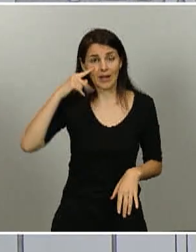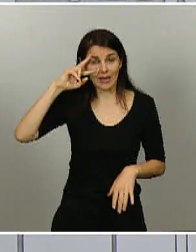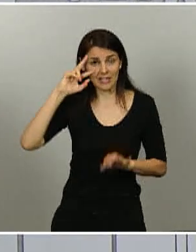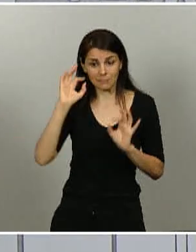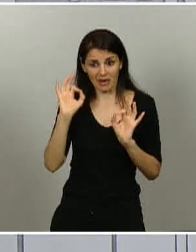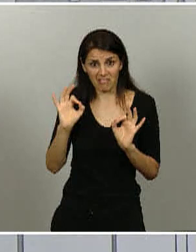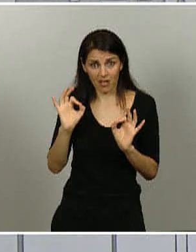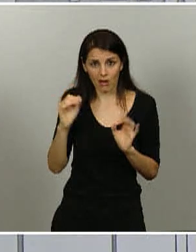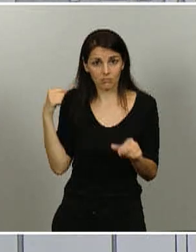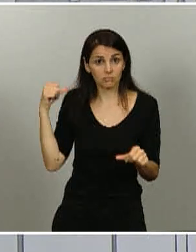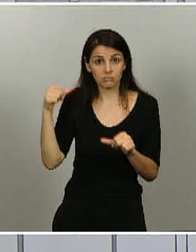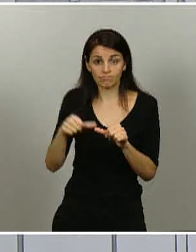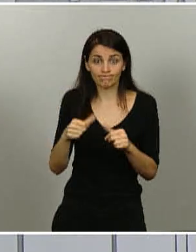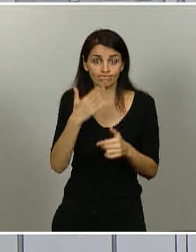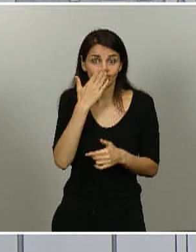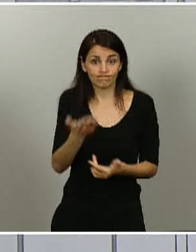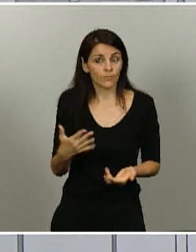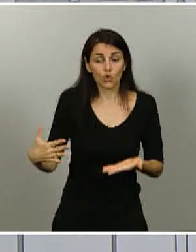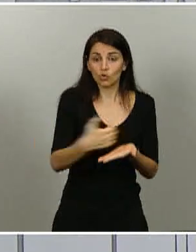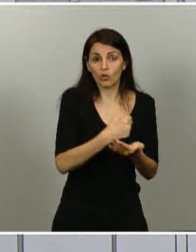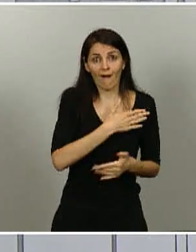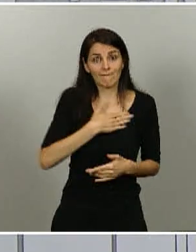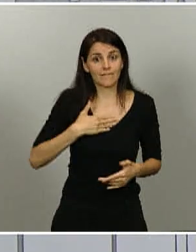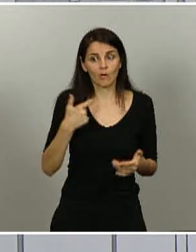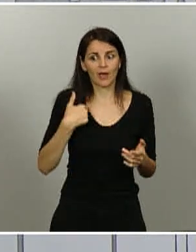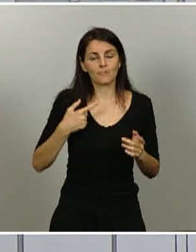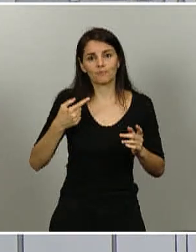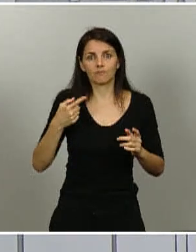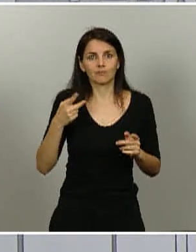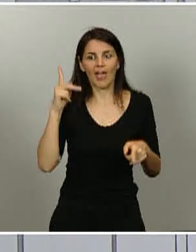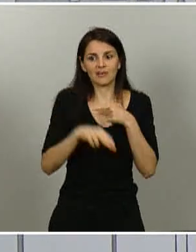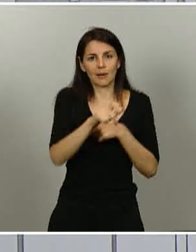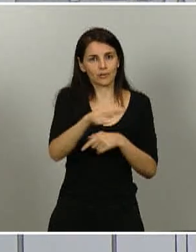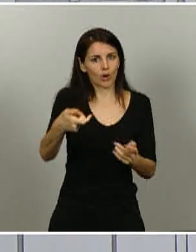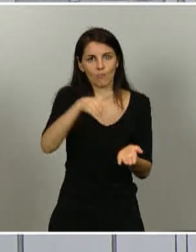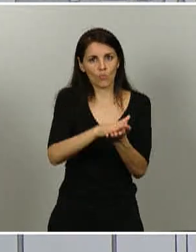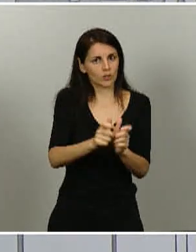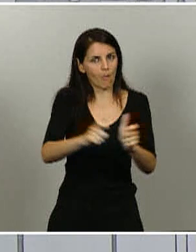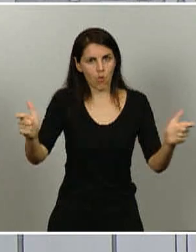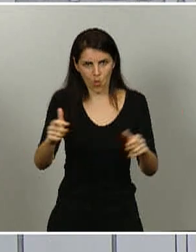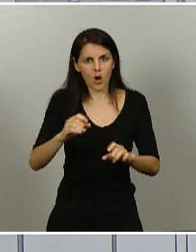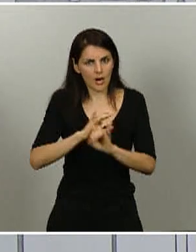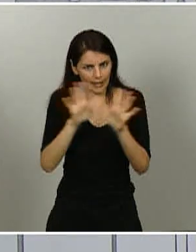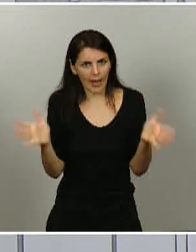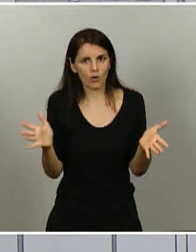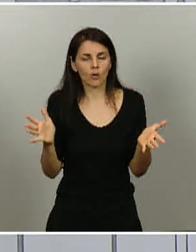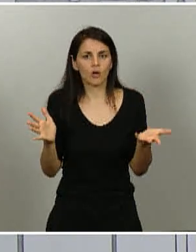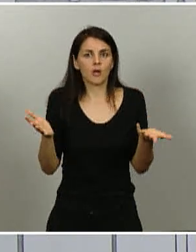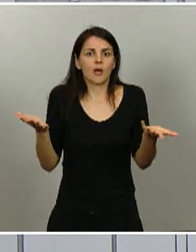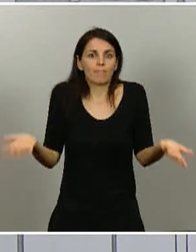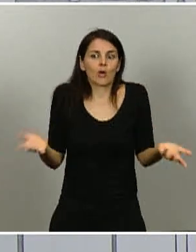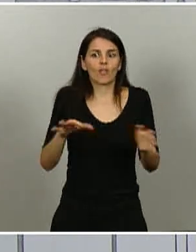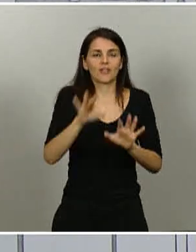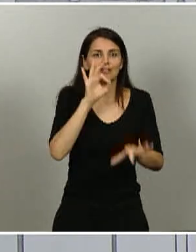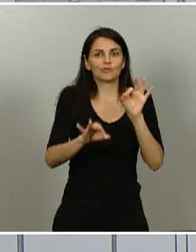querido evitar todos los casos y todos los fallecidos que hemos tenido, por supuesto que hubiéramos querido, pero la toma de decisiones se tiene que hacer en base a la información disponible y en